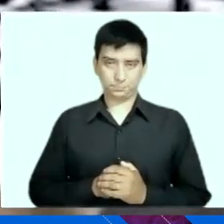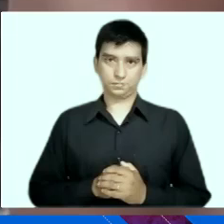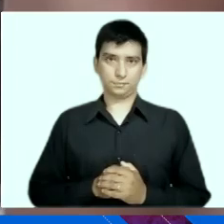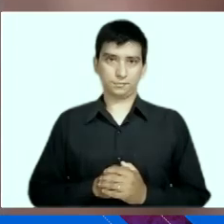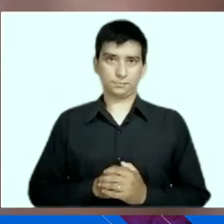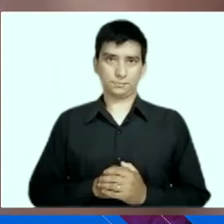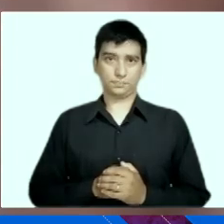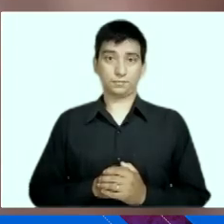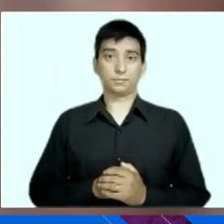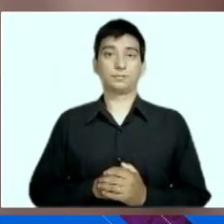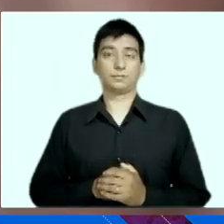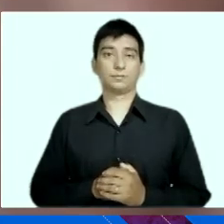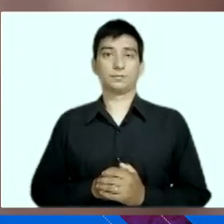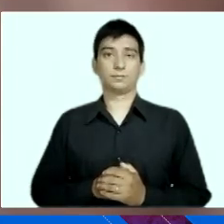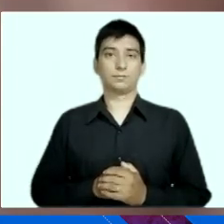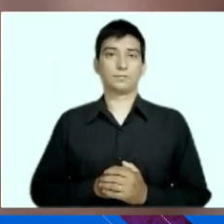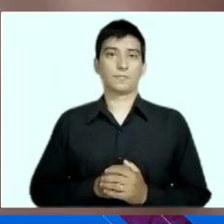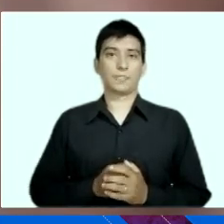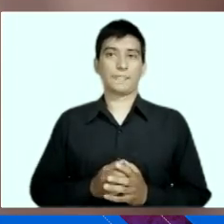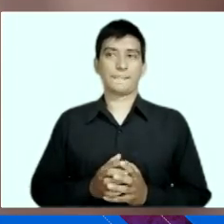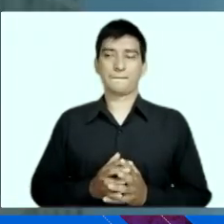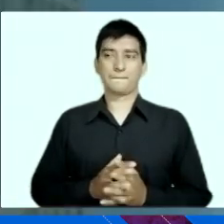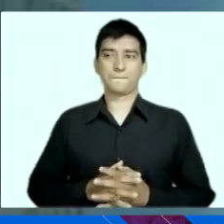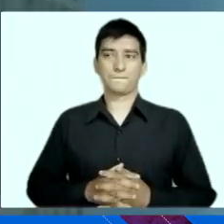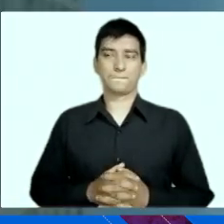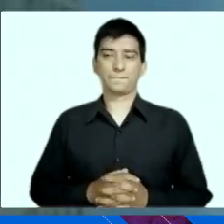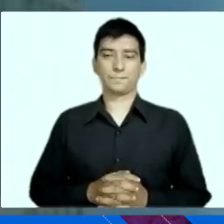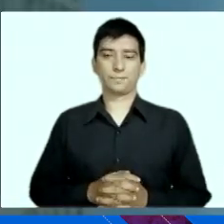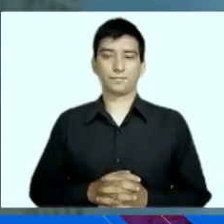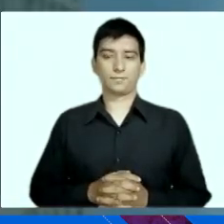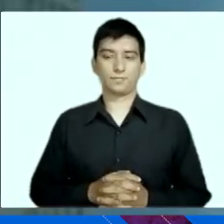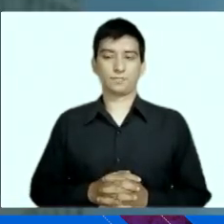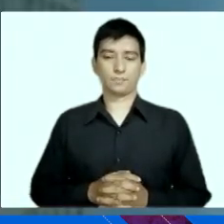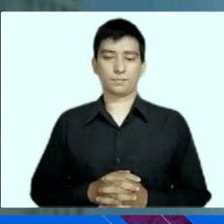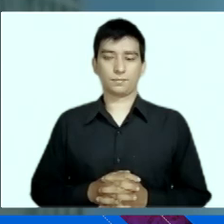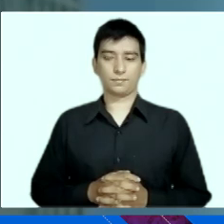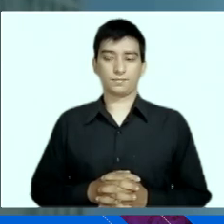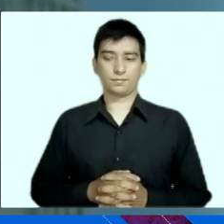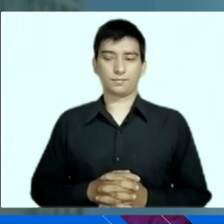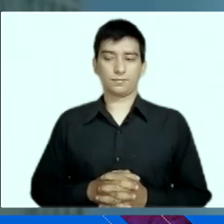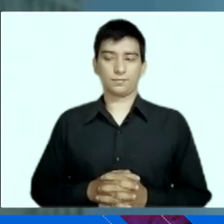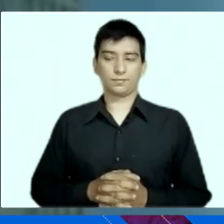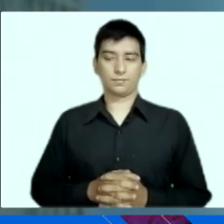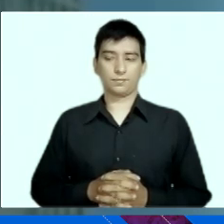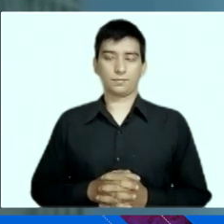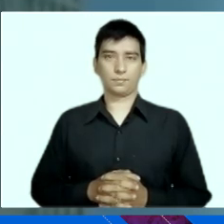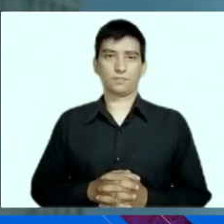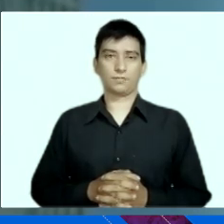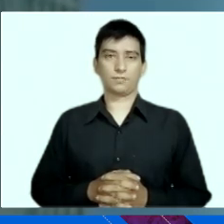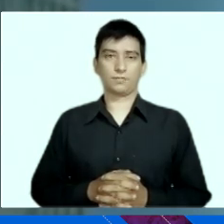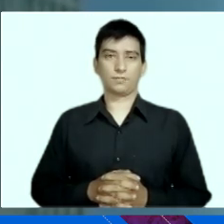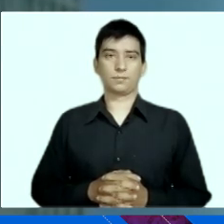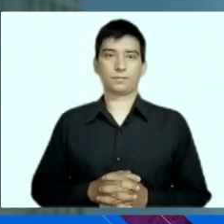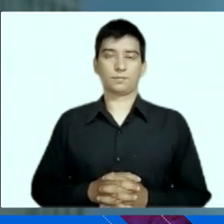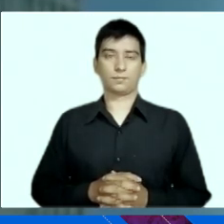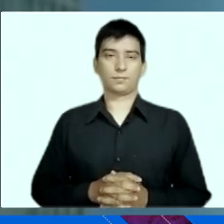a los 15 años y estuve por 25 años en la Barra del Olimpia. Durante 20